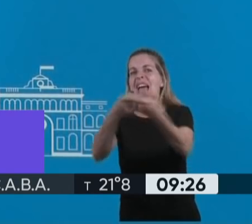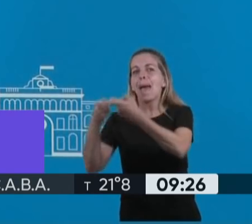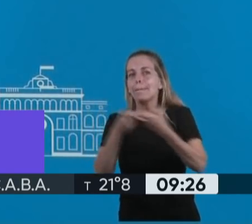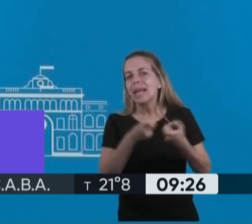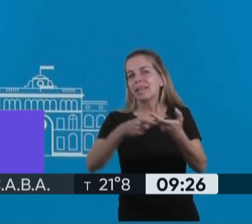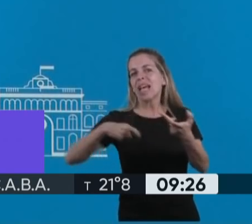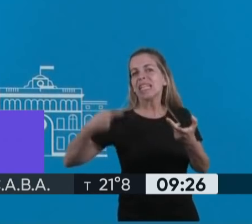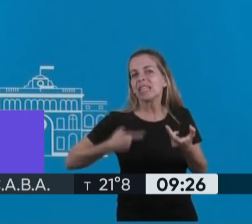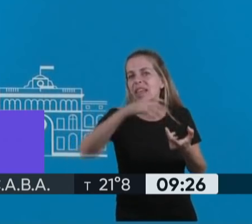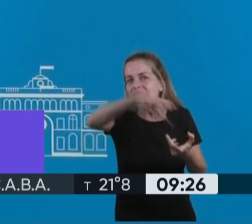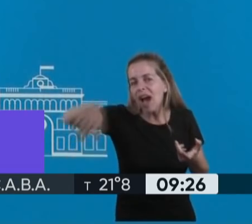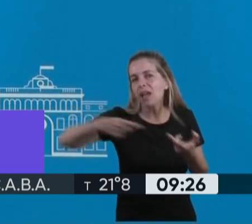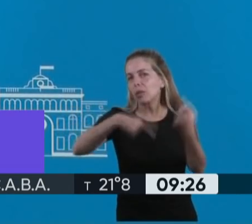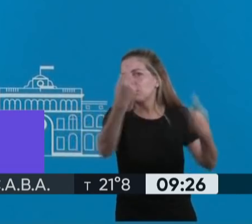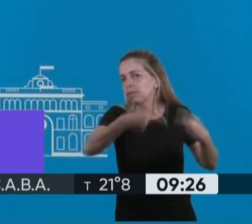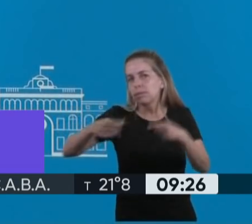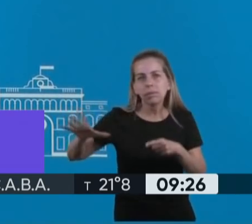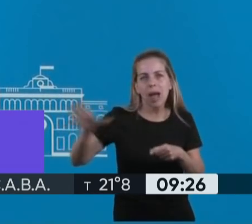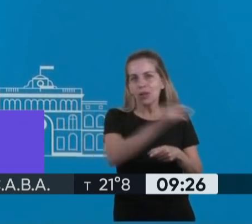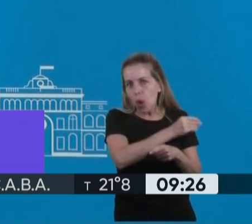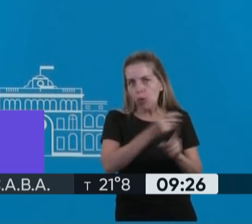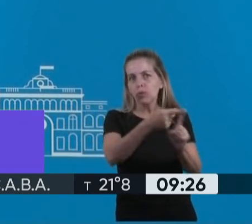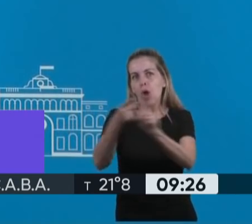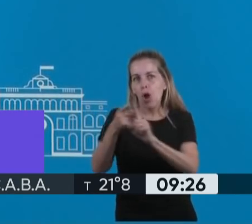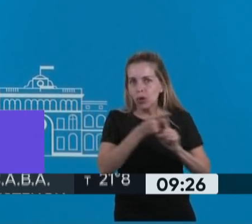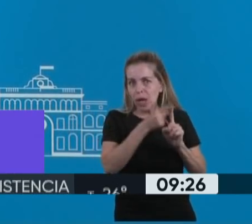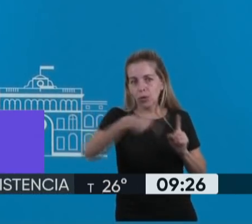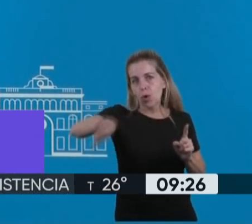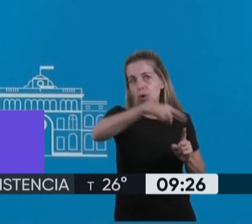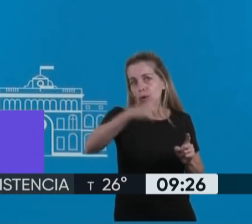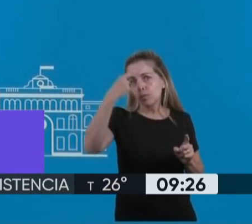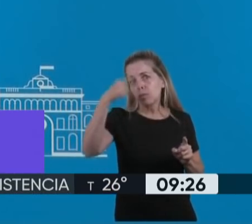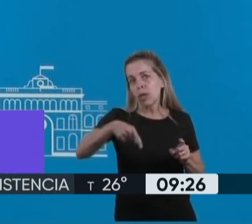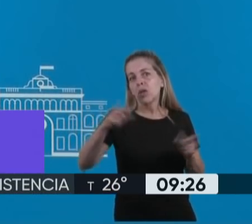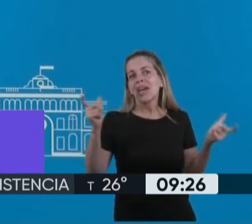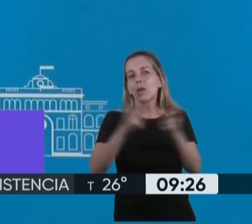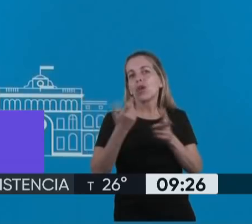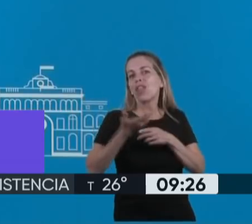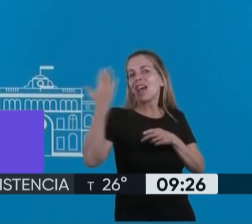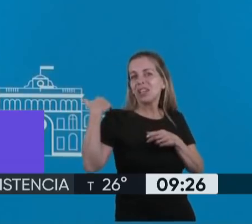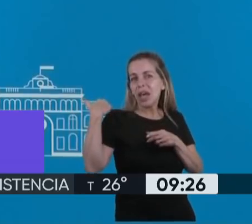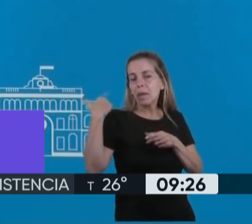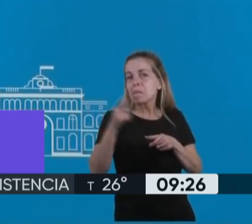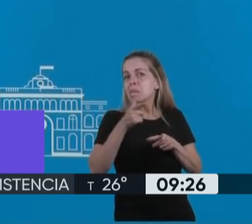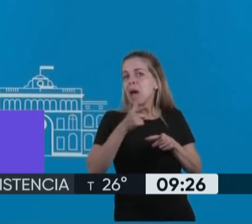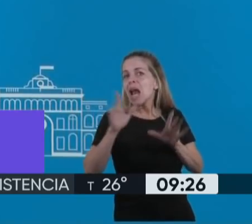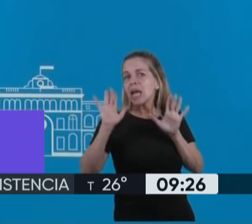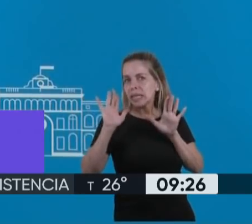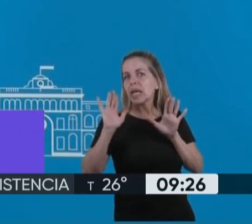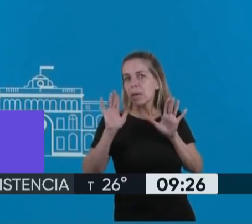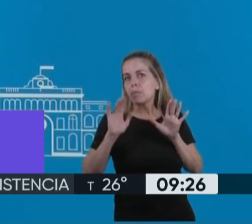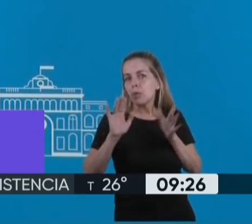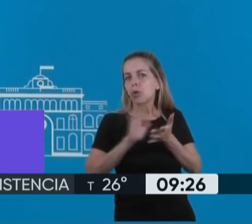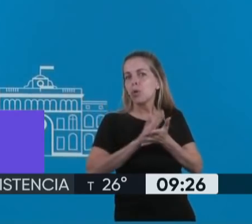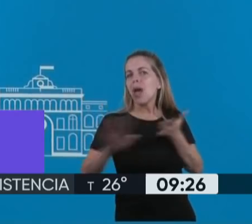los sindicatos, las organizaciones sociales, las organizaciones de la comunidad. Y nos parece, por ejemplo, que la reunión de ayer es muy